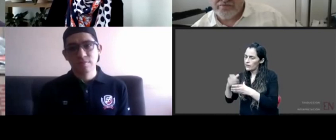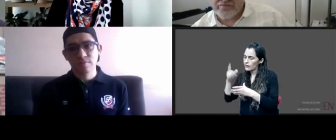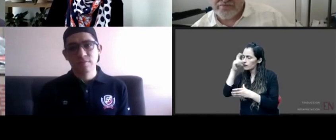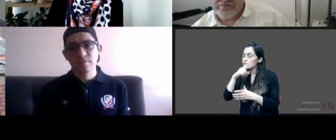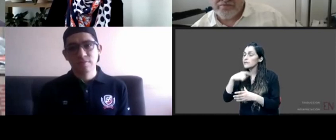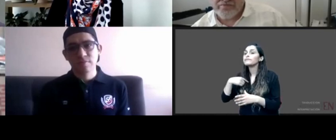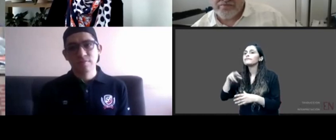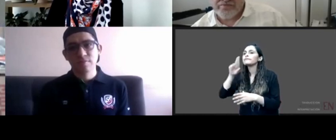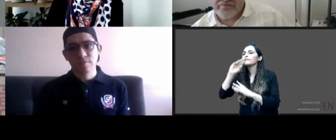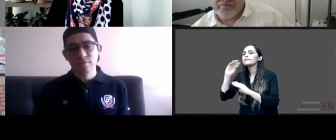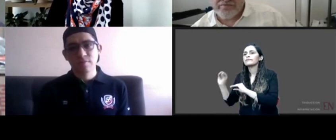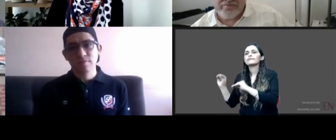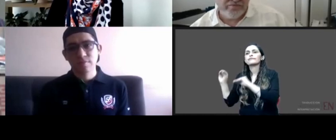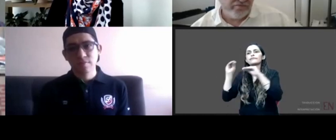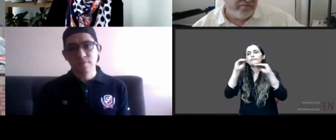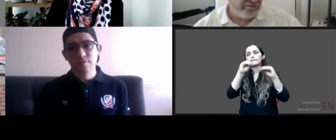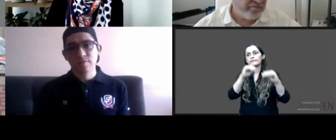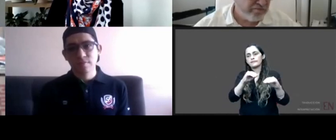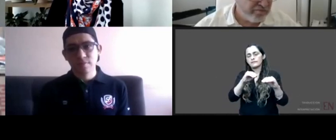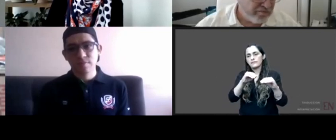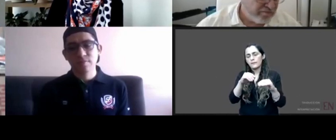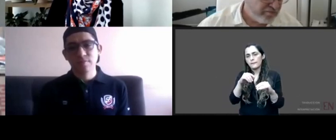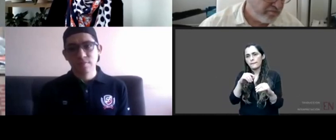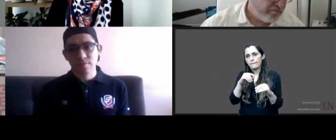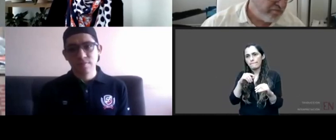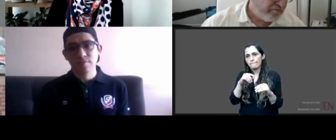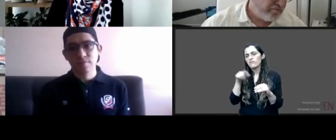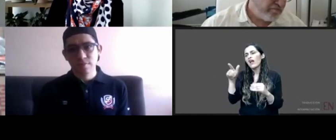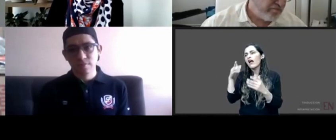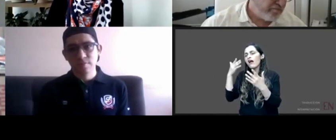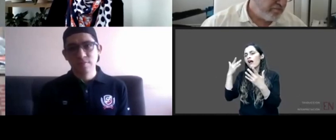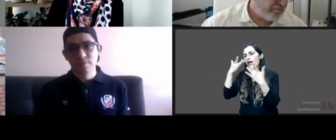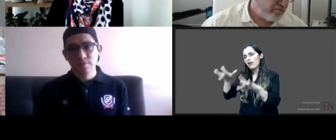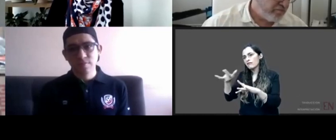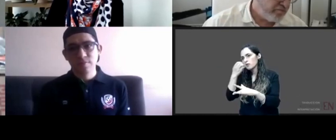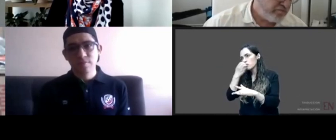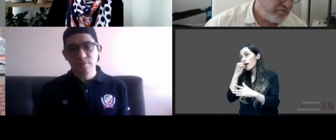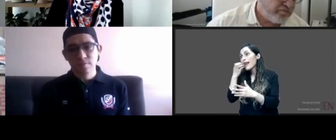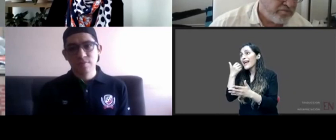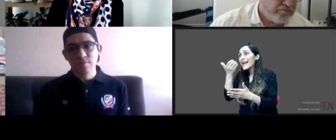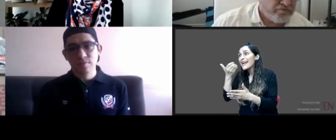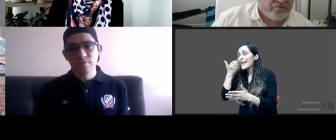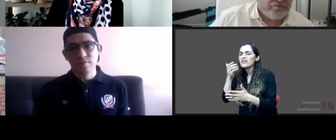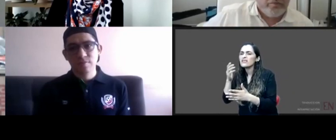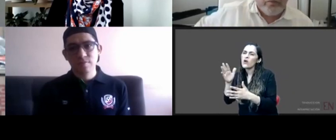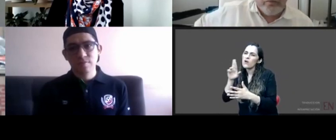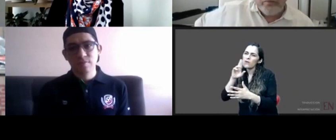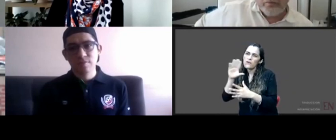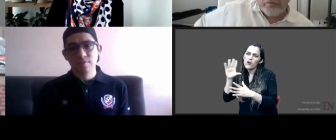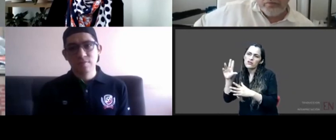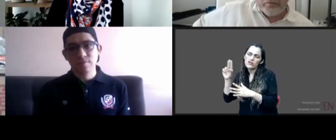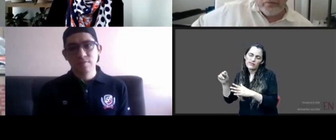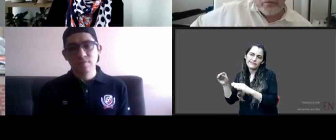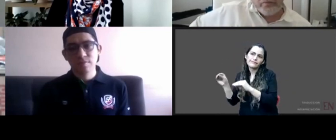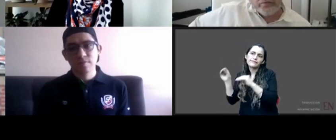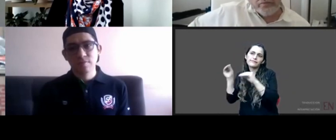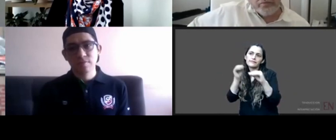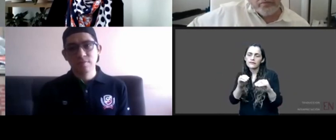Entonces, ya no estudié sino hasta después, un año de secundaria en